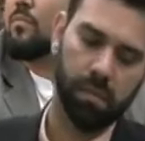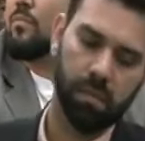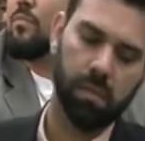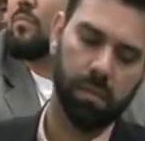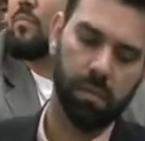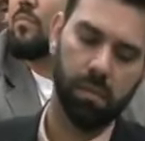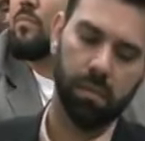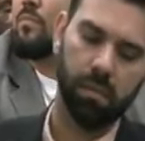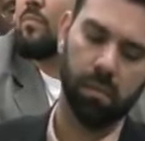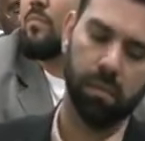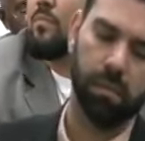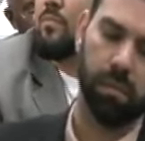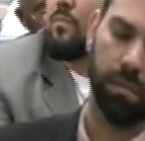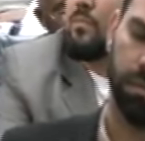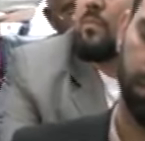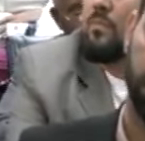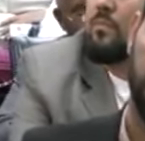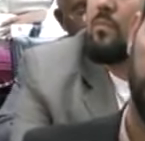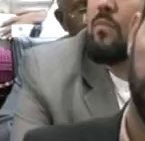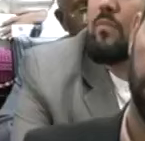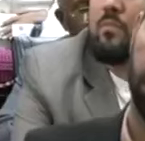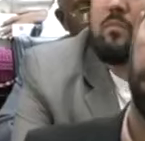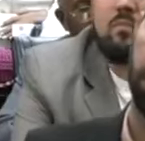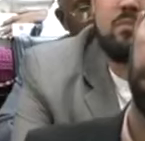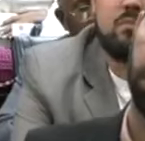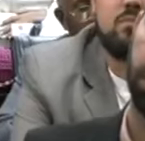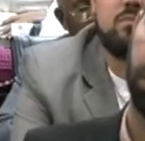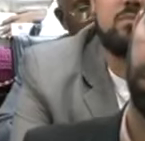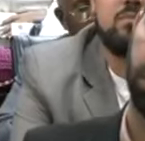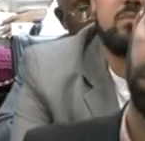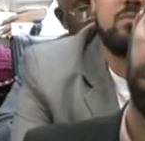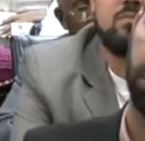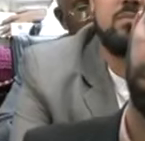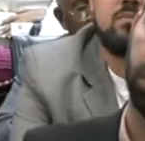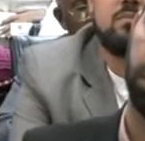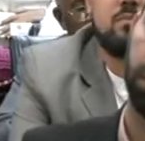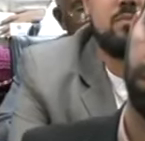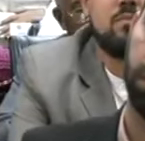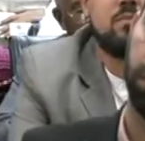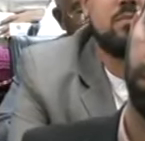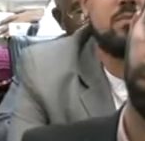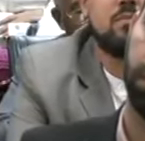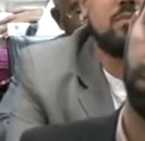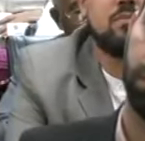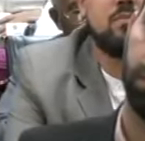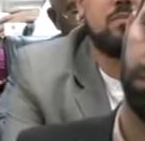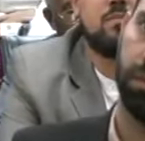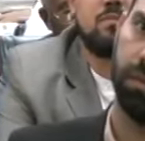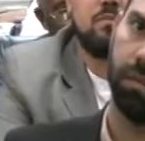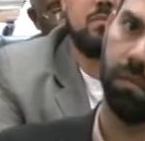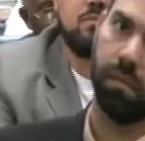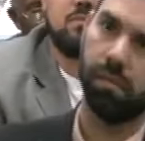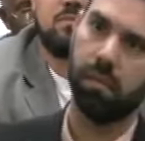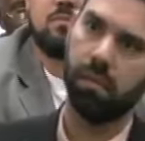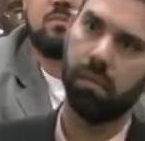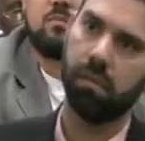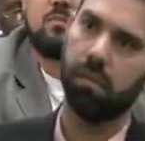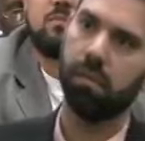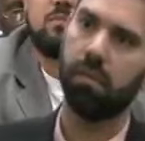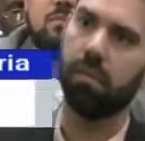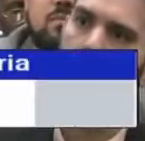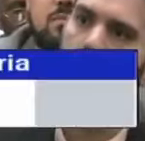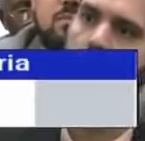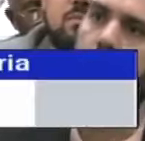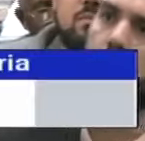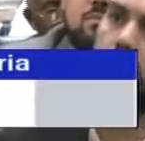discapacidad, y que hoy, con gran satisfacción, vemos cristalizada esta ley orgánica para la integración,